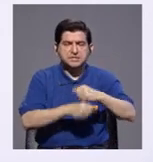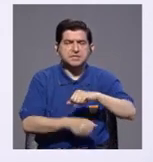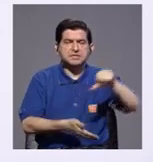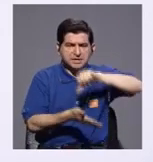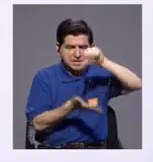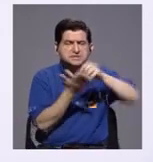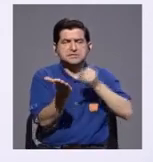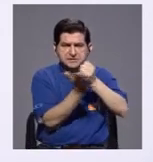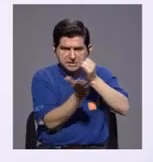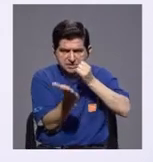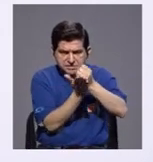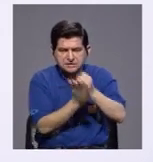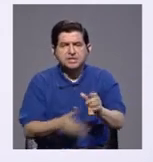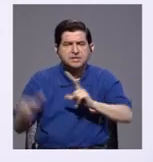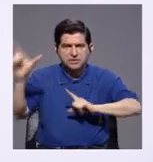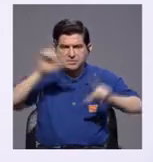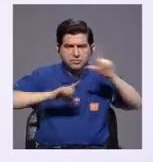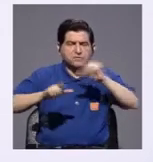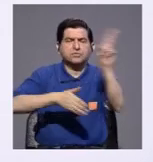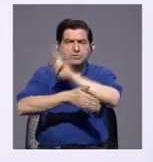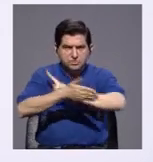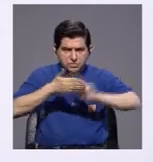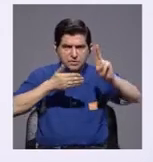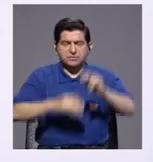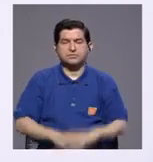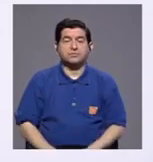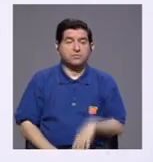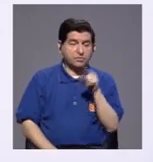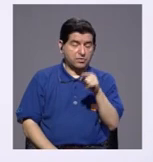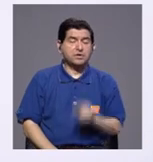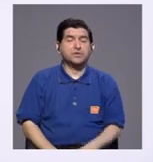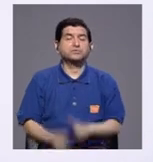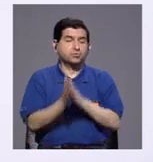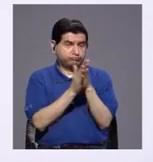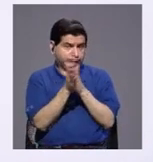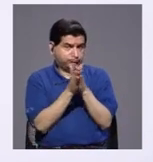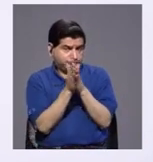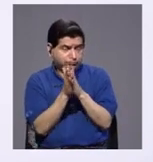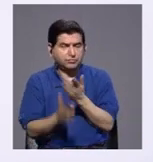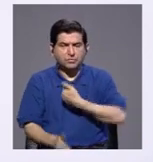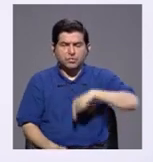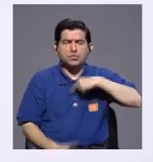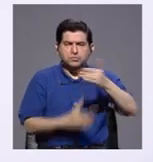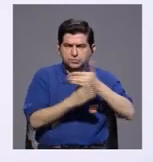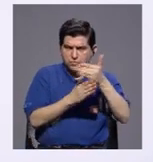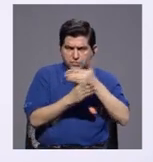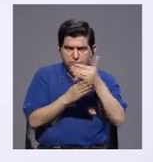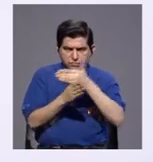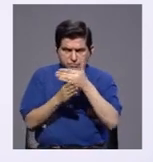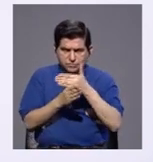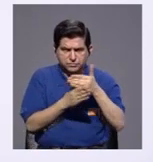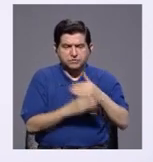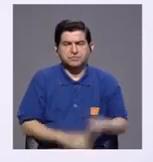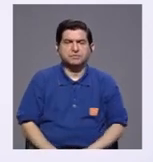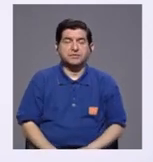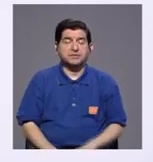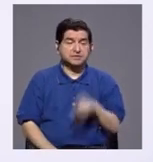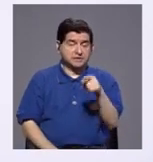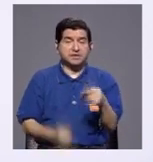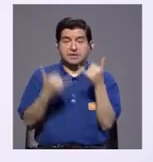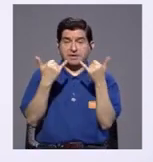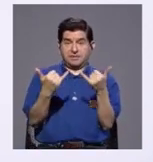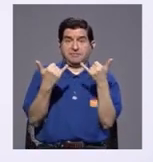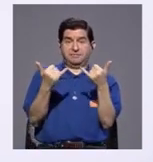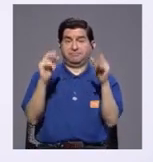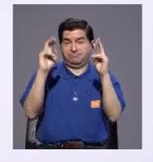de investigación en los laboratorios de las universidades y esto ha sido muy provechoso porque hemos compartido con ellos en vivo ya todo